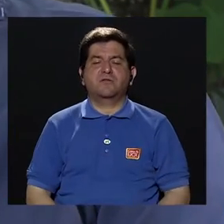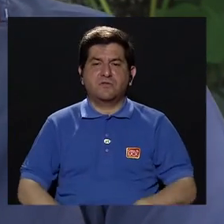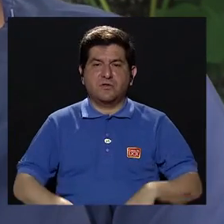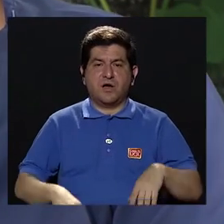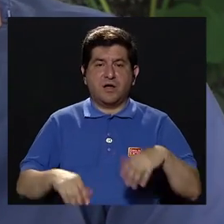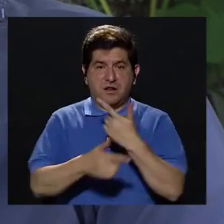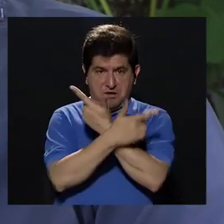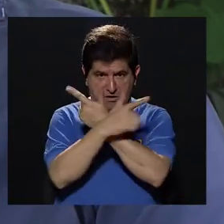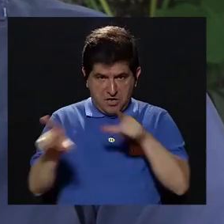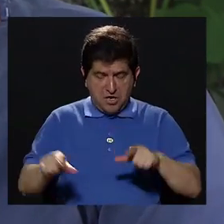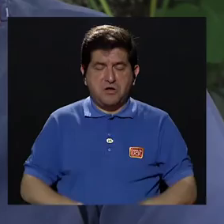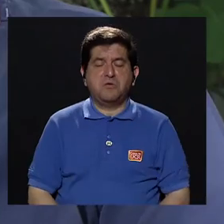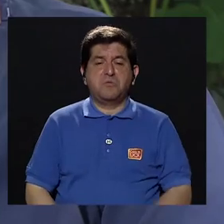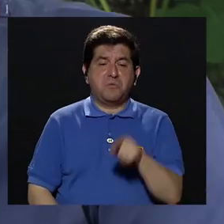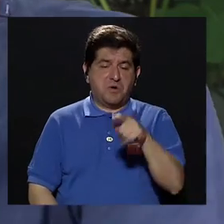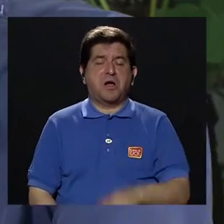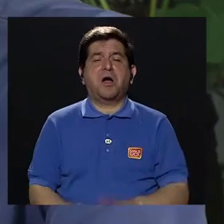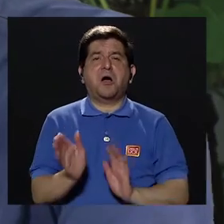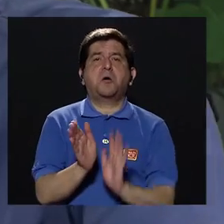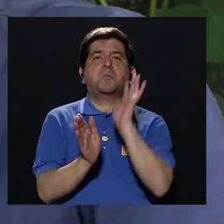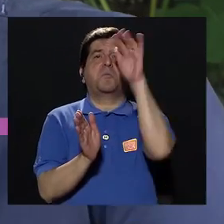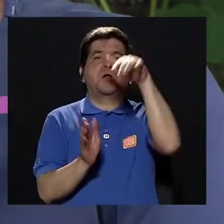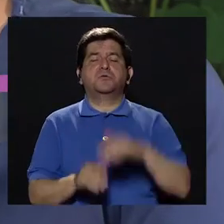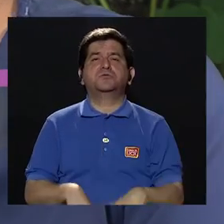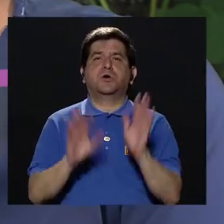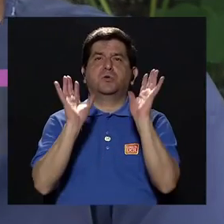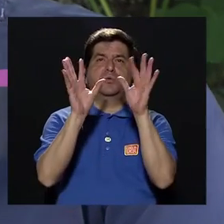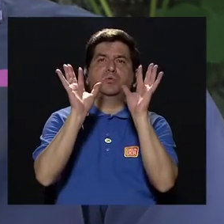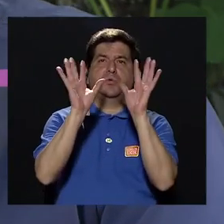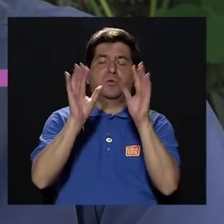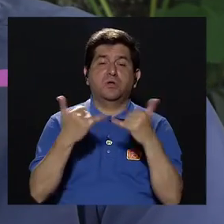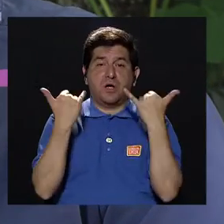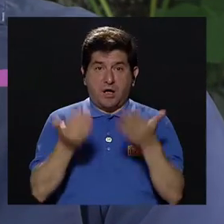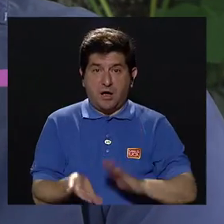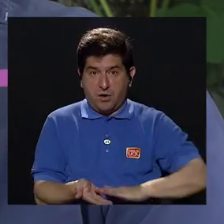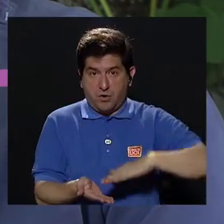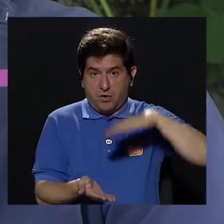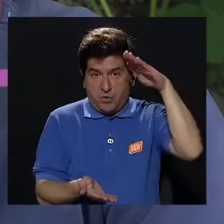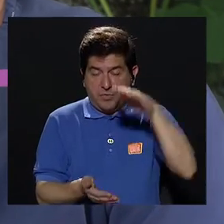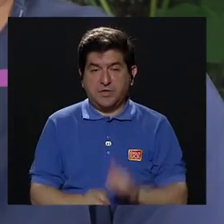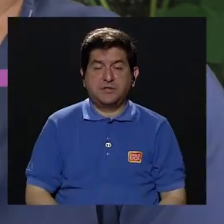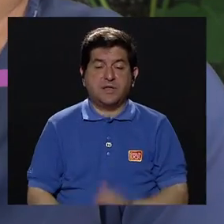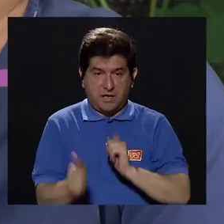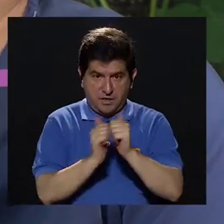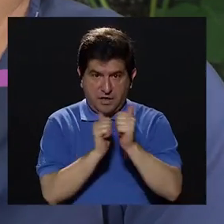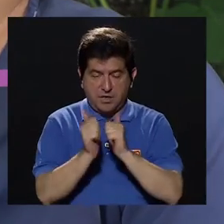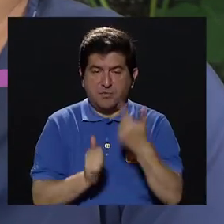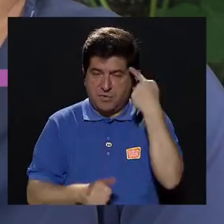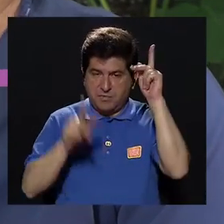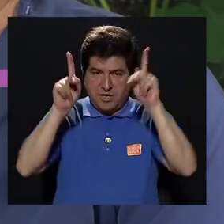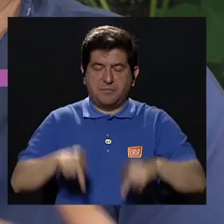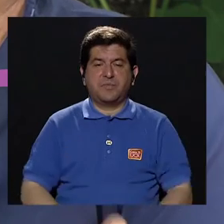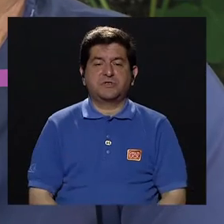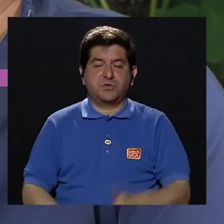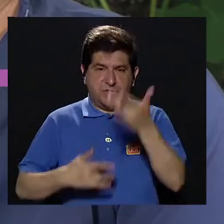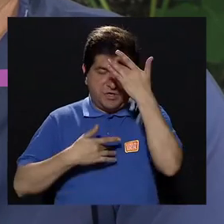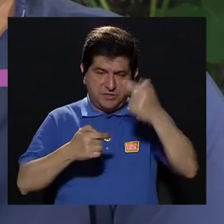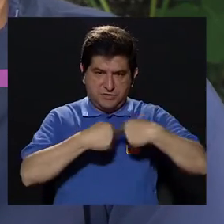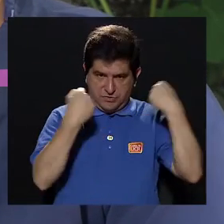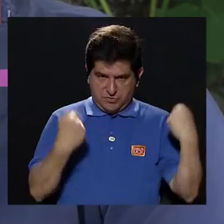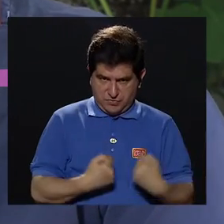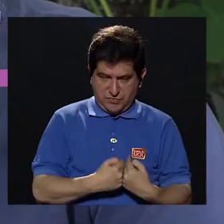en una cancha de básquetbol, utilizando baloncesto, voleibol, que lo estamos incrementando el deporte para cardiópatas,